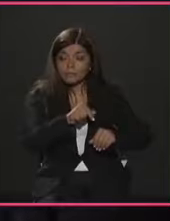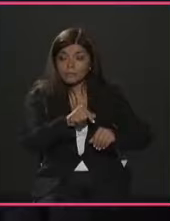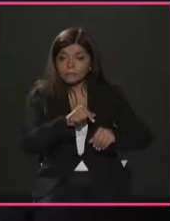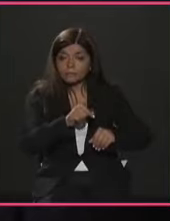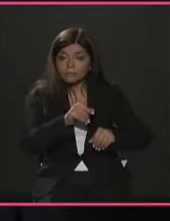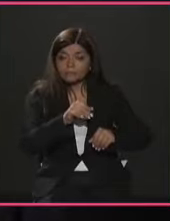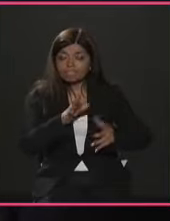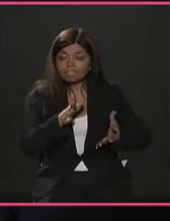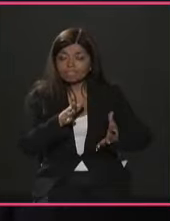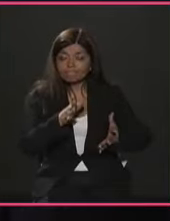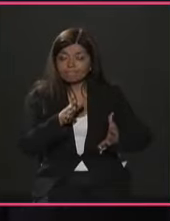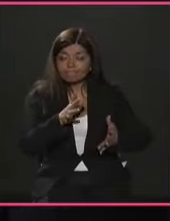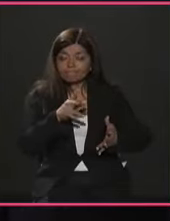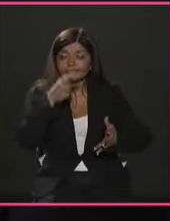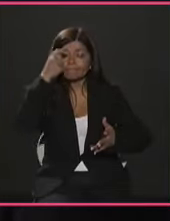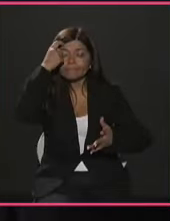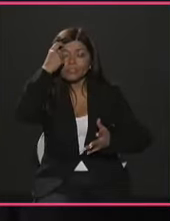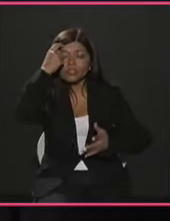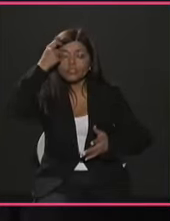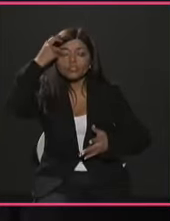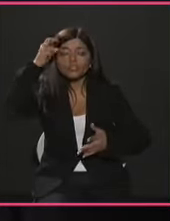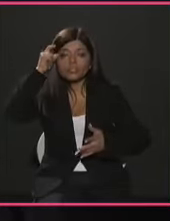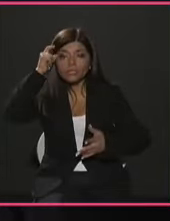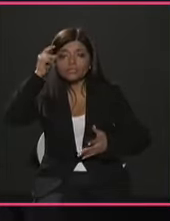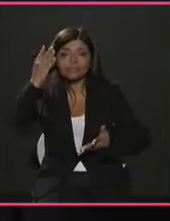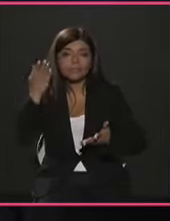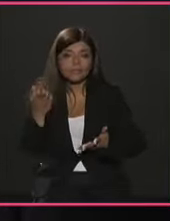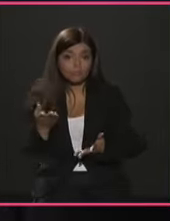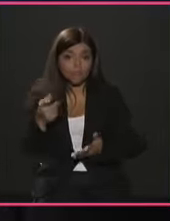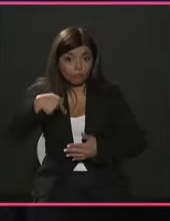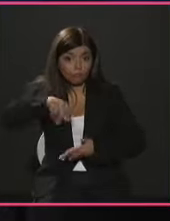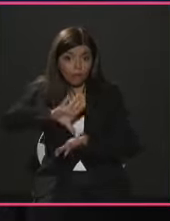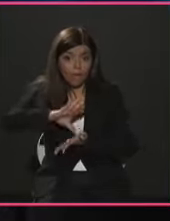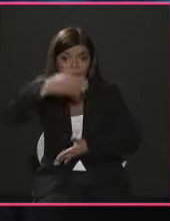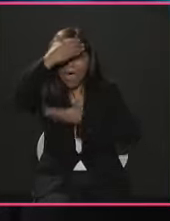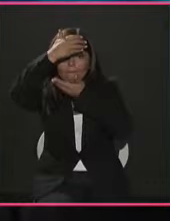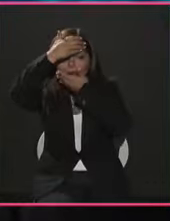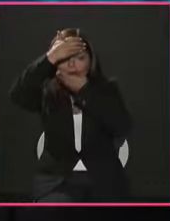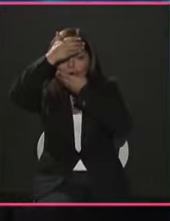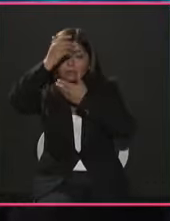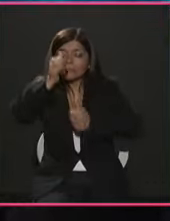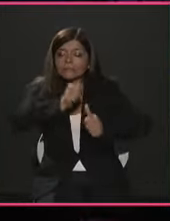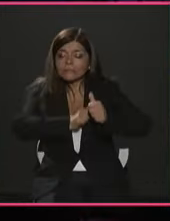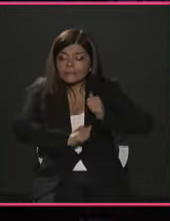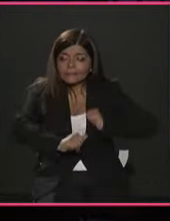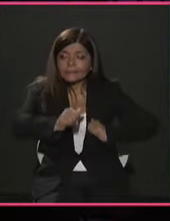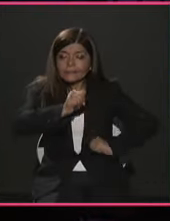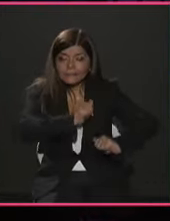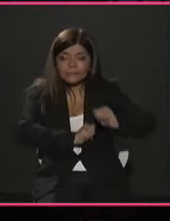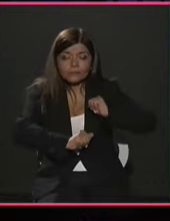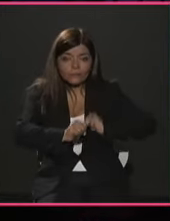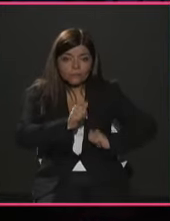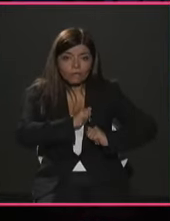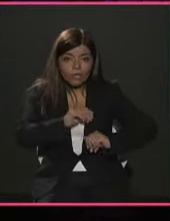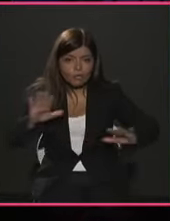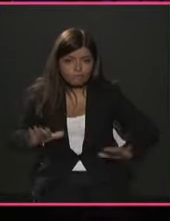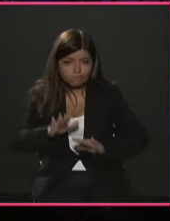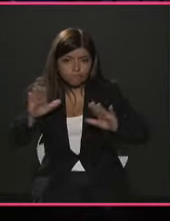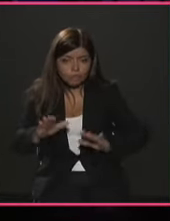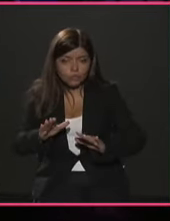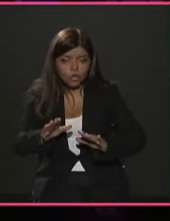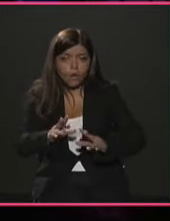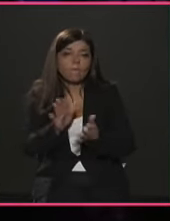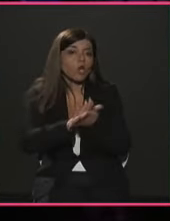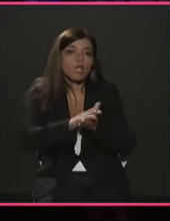consideración los límites hemos sufrido de eso en Marruecos hemos alentado a la gente que haga crecer